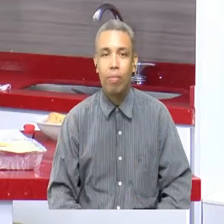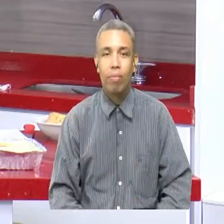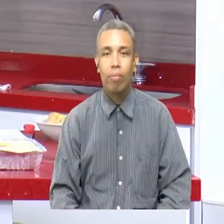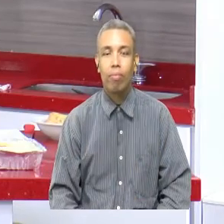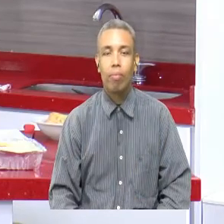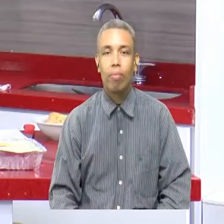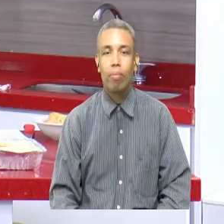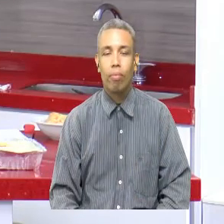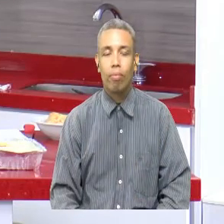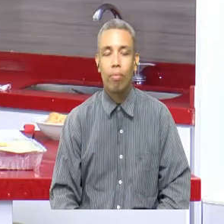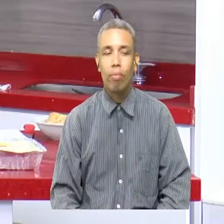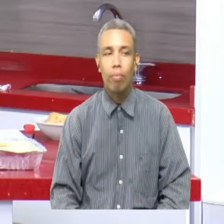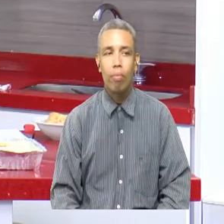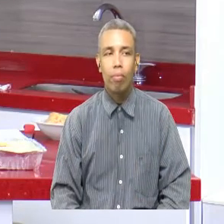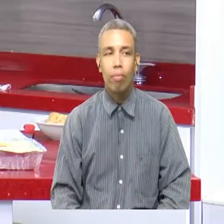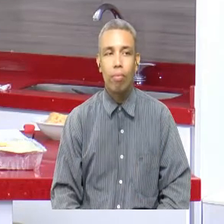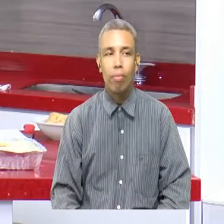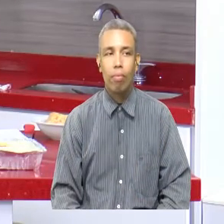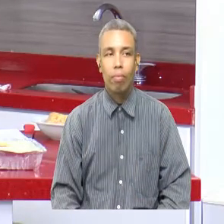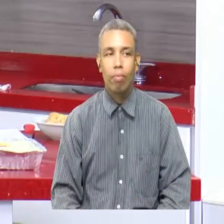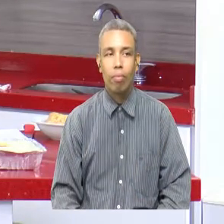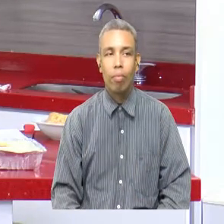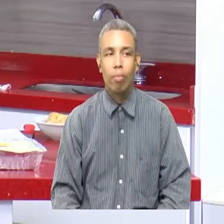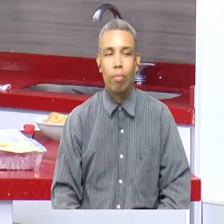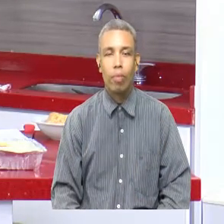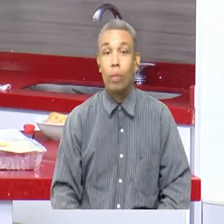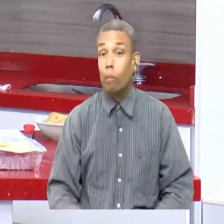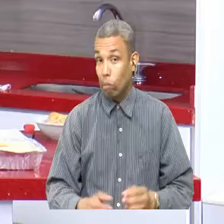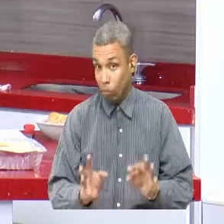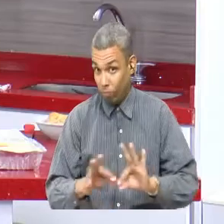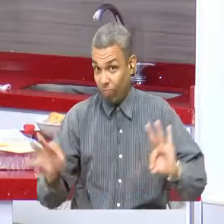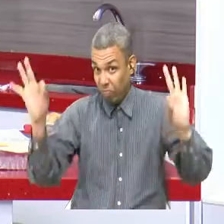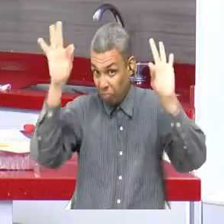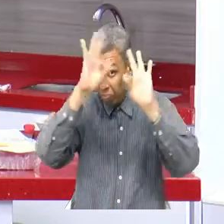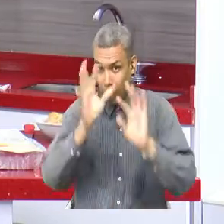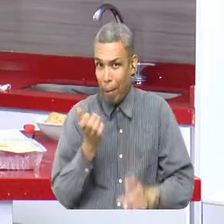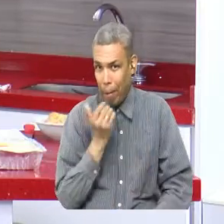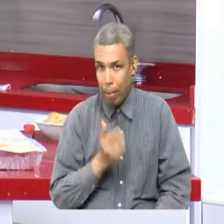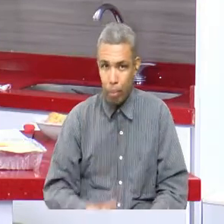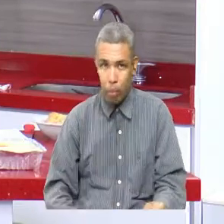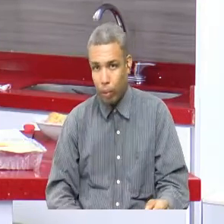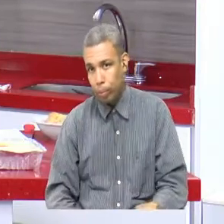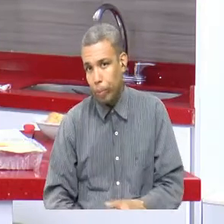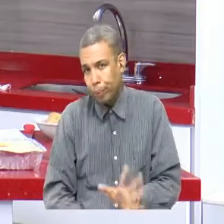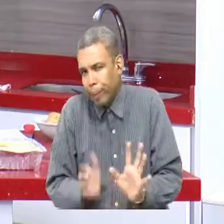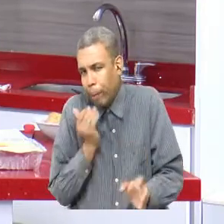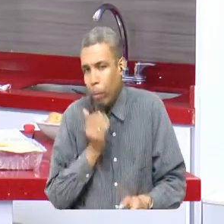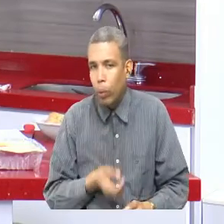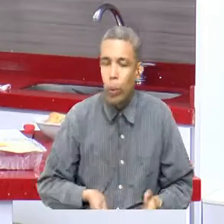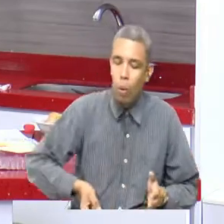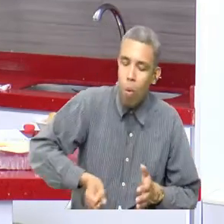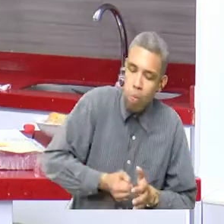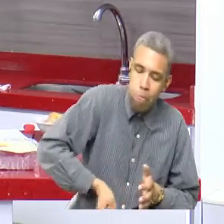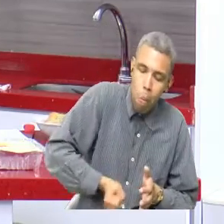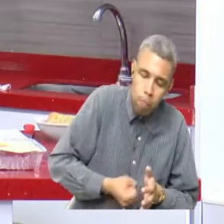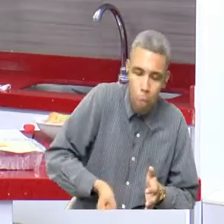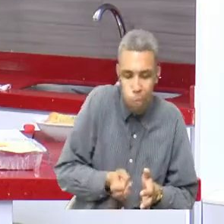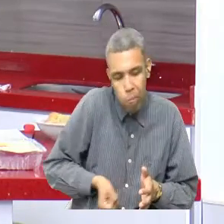La idea es que juegue con la presentación. Las salsas decoran el